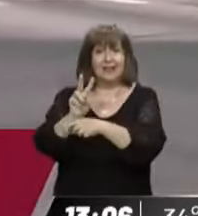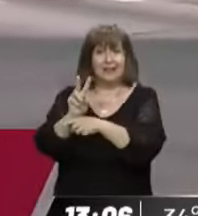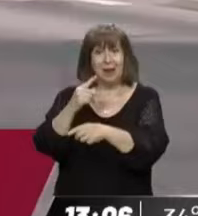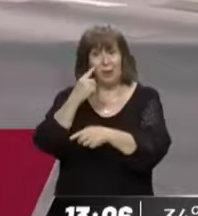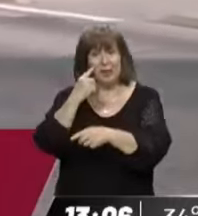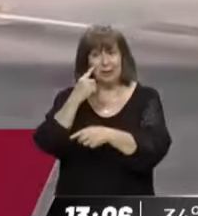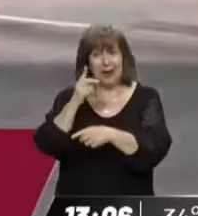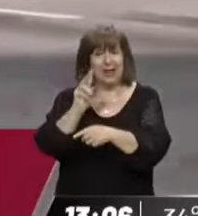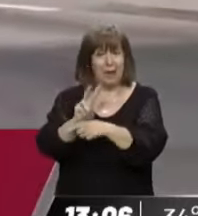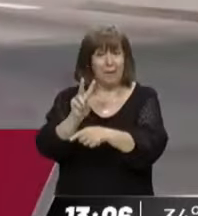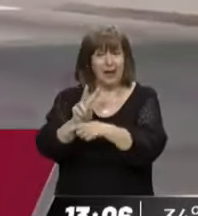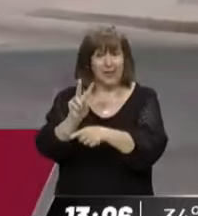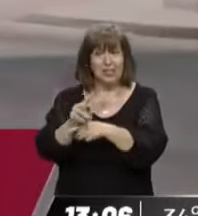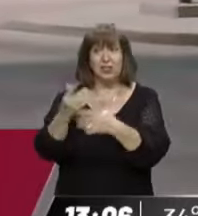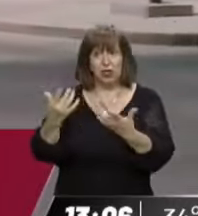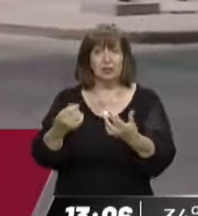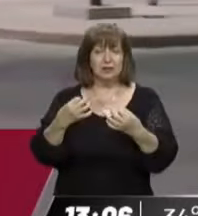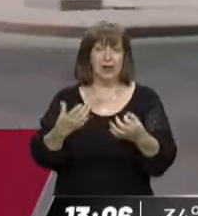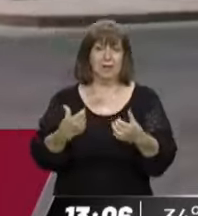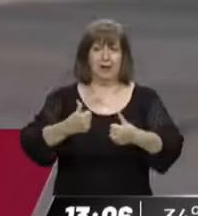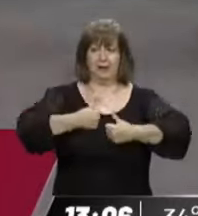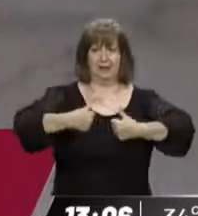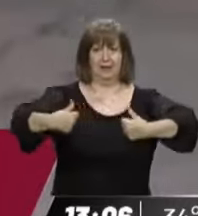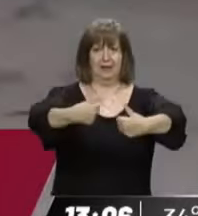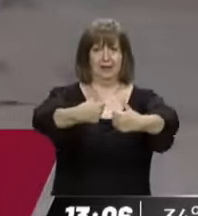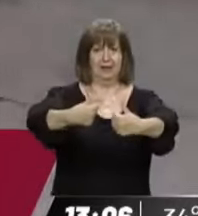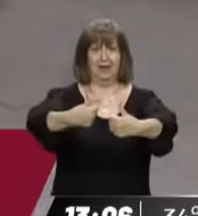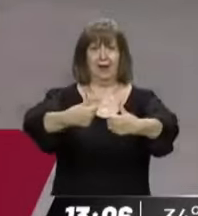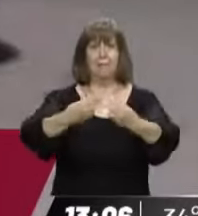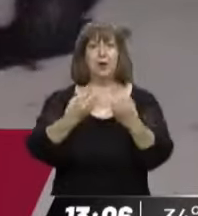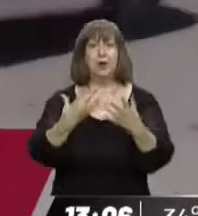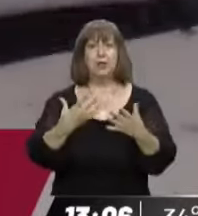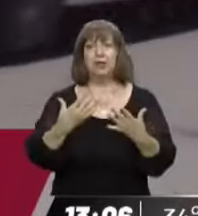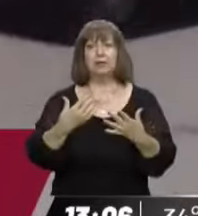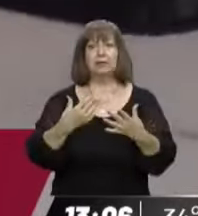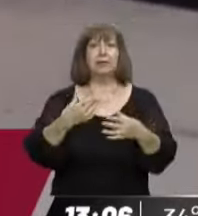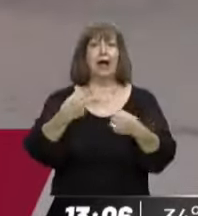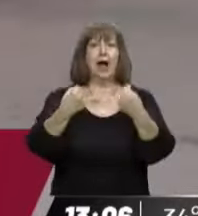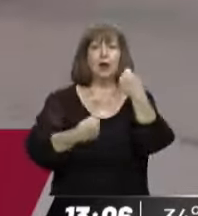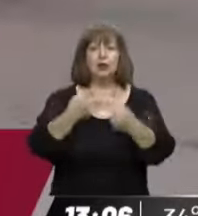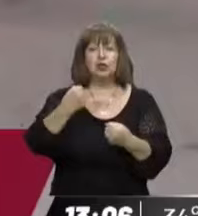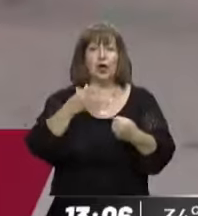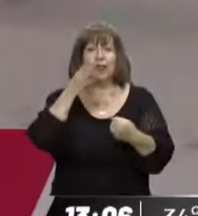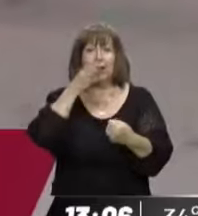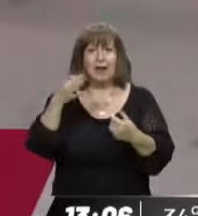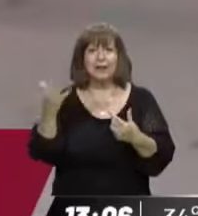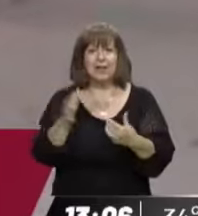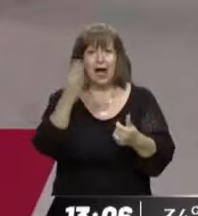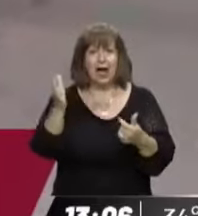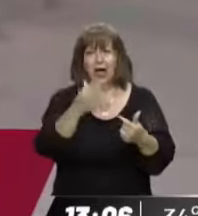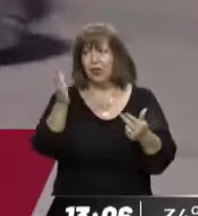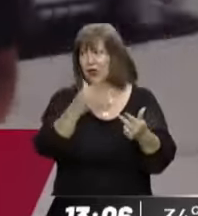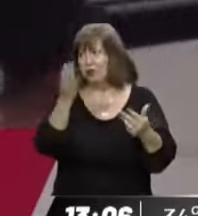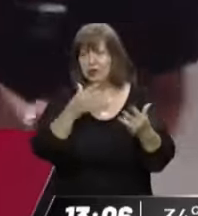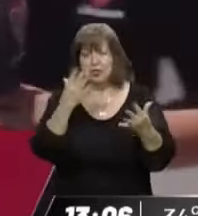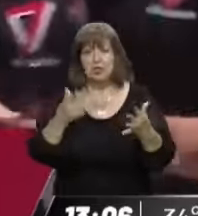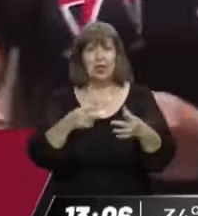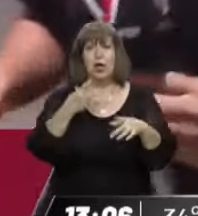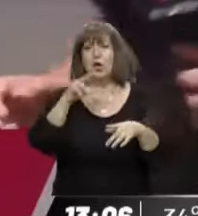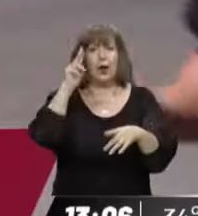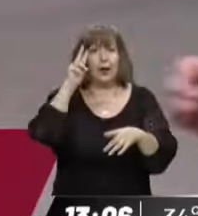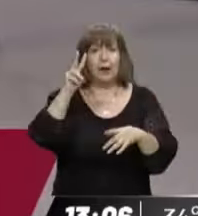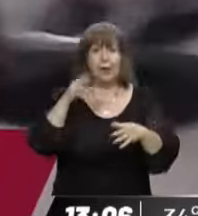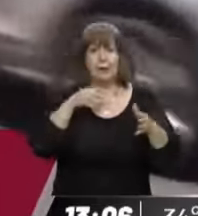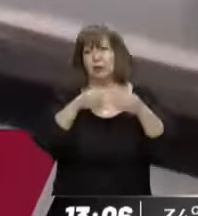eh sería importantísimo teniendo en cuenta la cantidad de vehículos los que pasan por esos puntos neurálgicos a esta